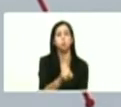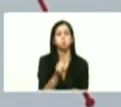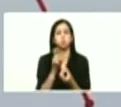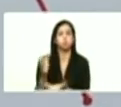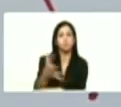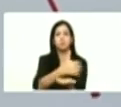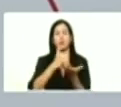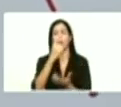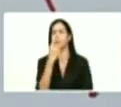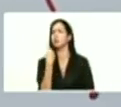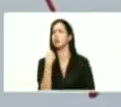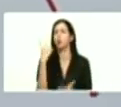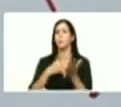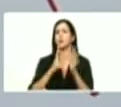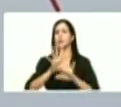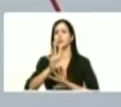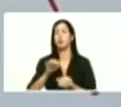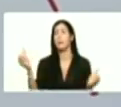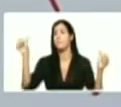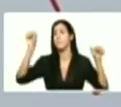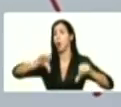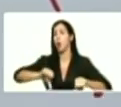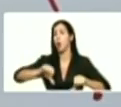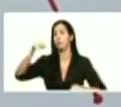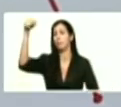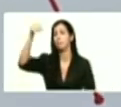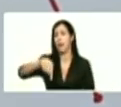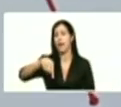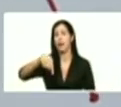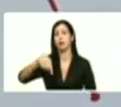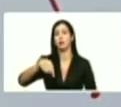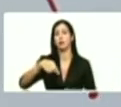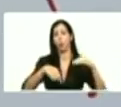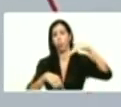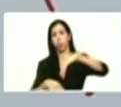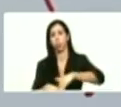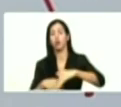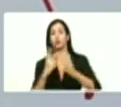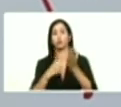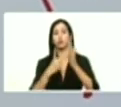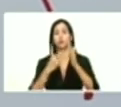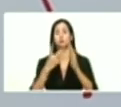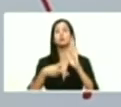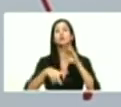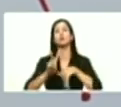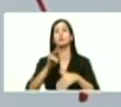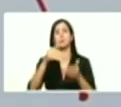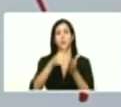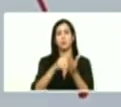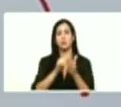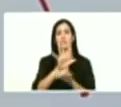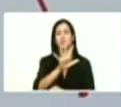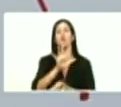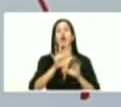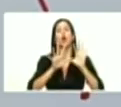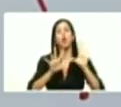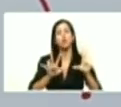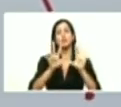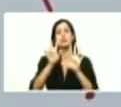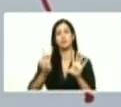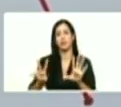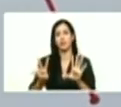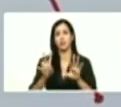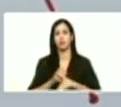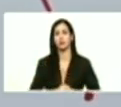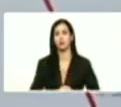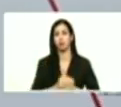2015 se desploma 12 mil 587 97% de desploma en